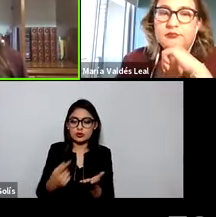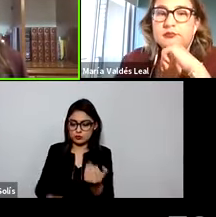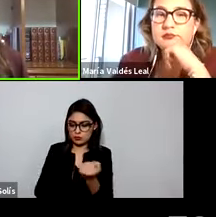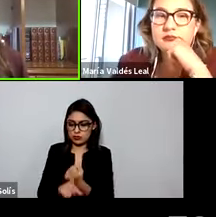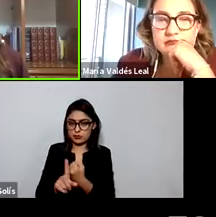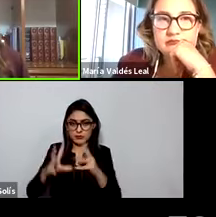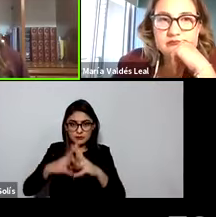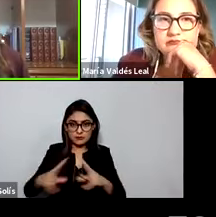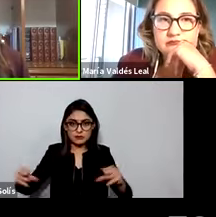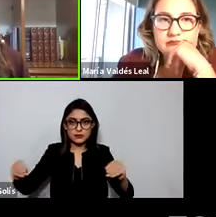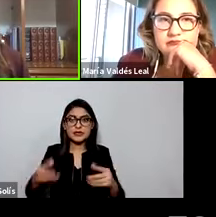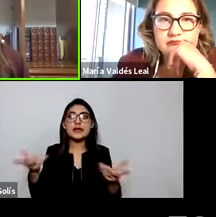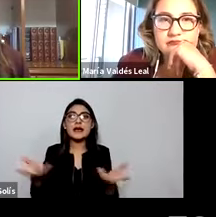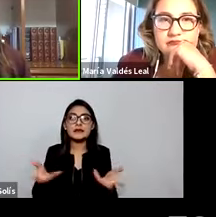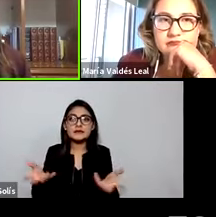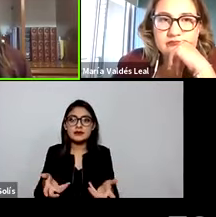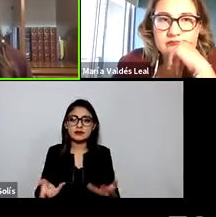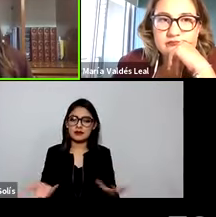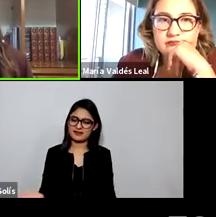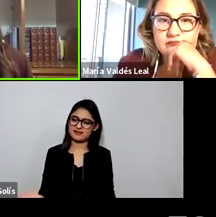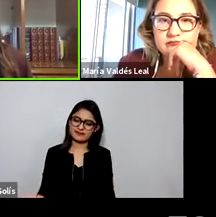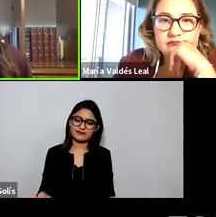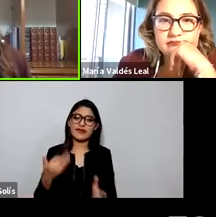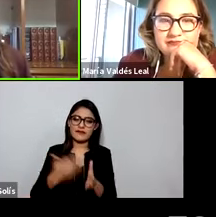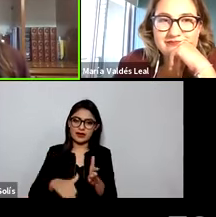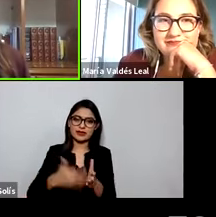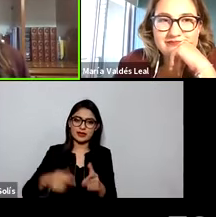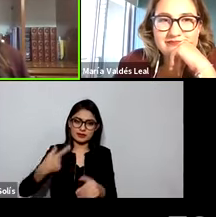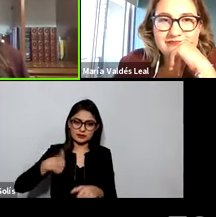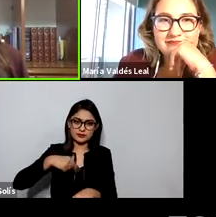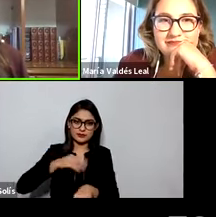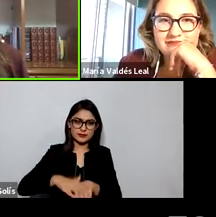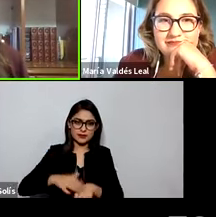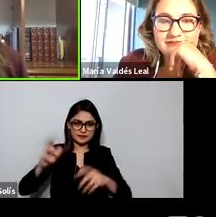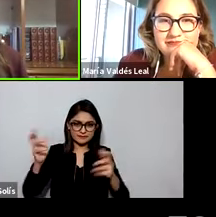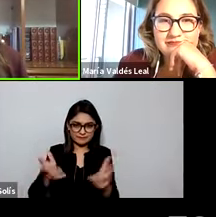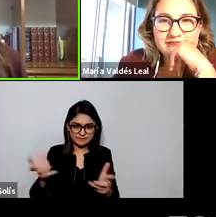que queda todavía pendiente en esta materia. Gracias.